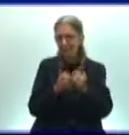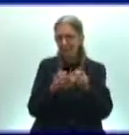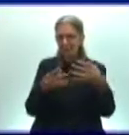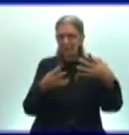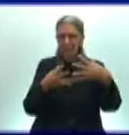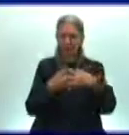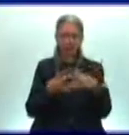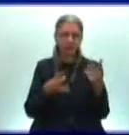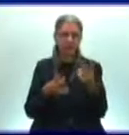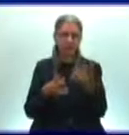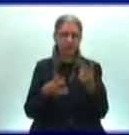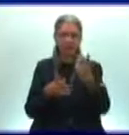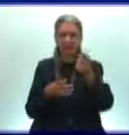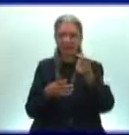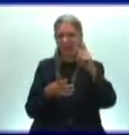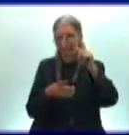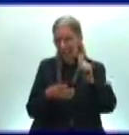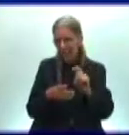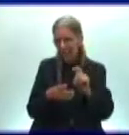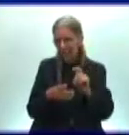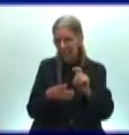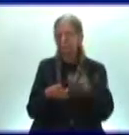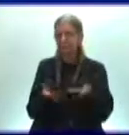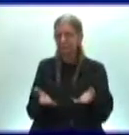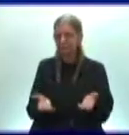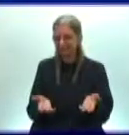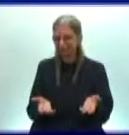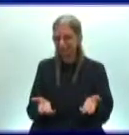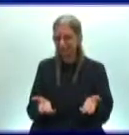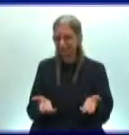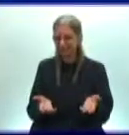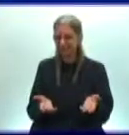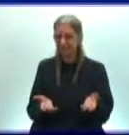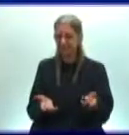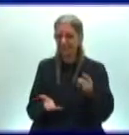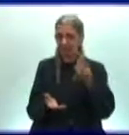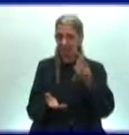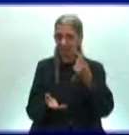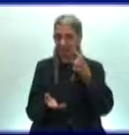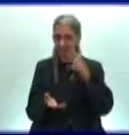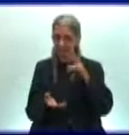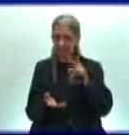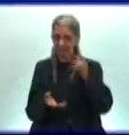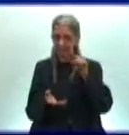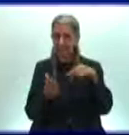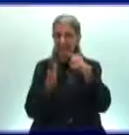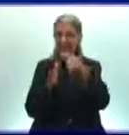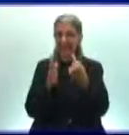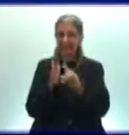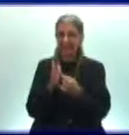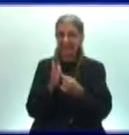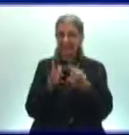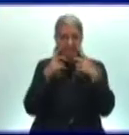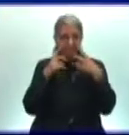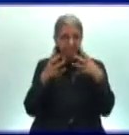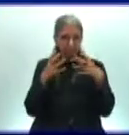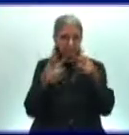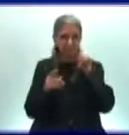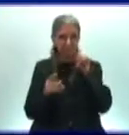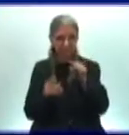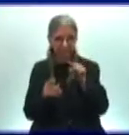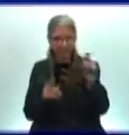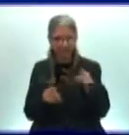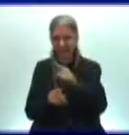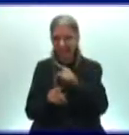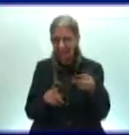compartimiento de electrones entre dos átomos. Y fíjense que esta es la característica fundamental de este enlace.